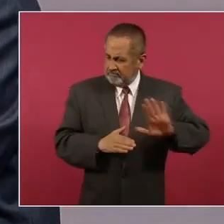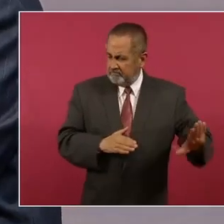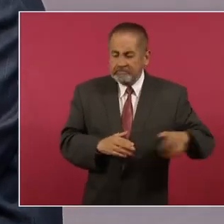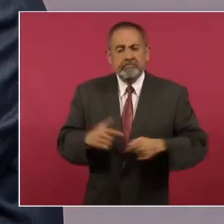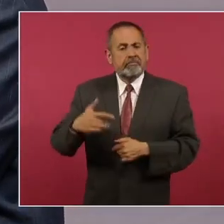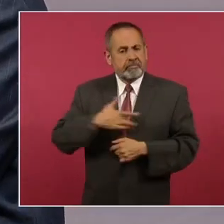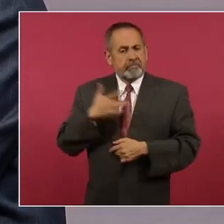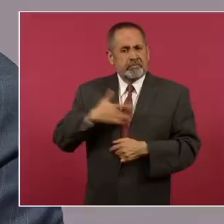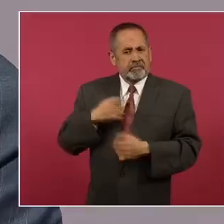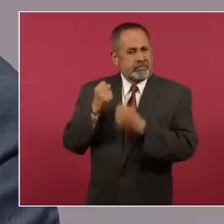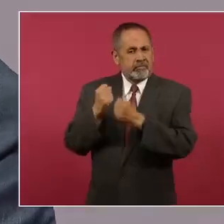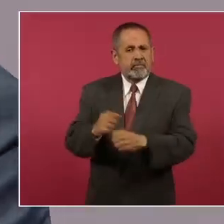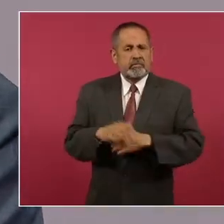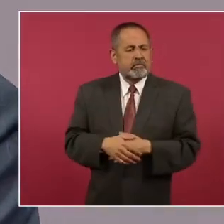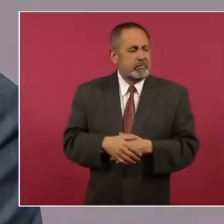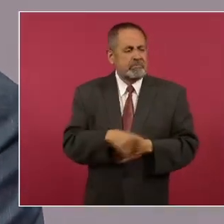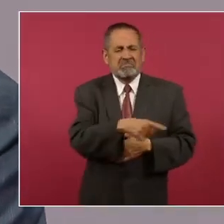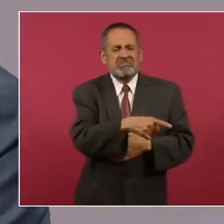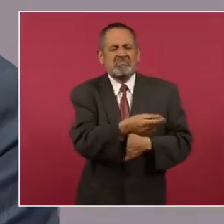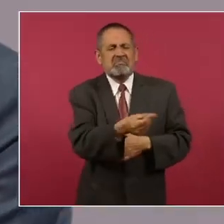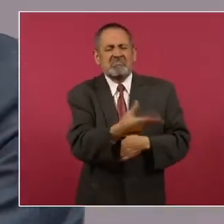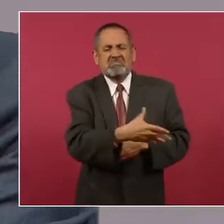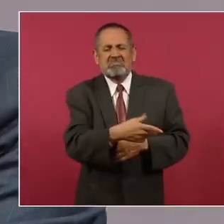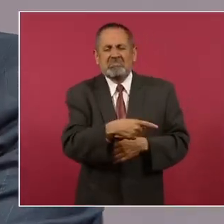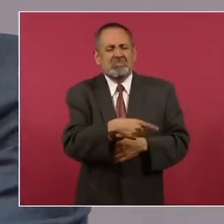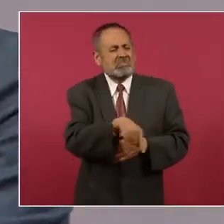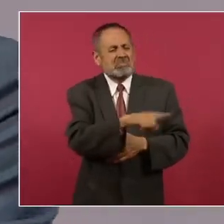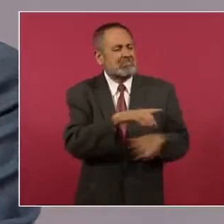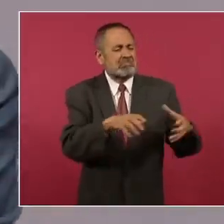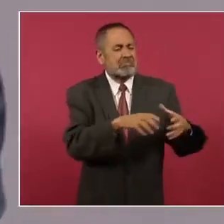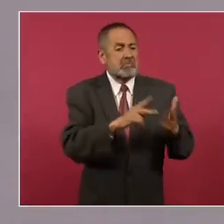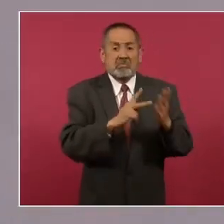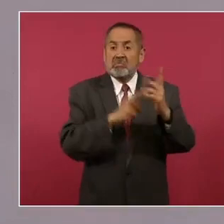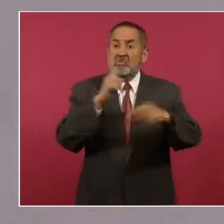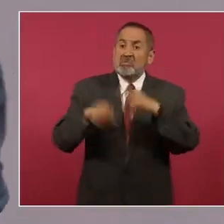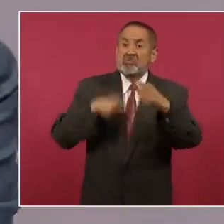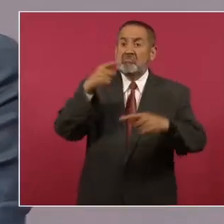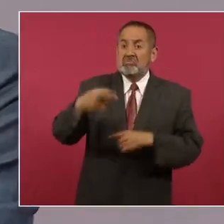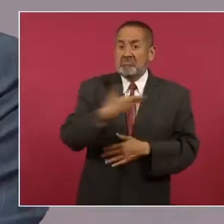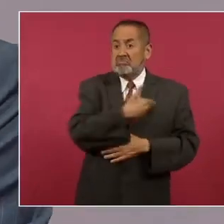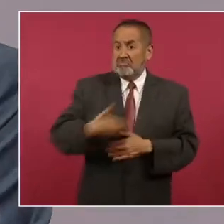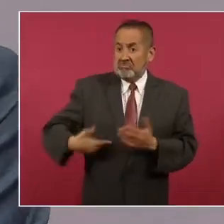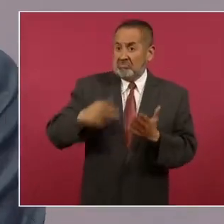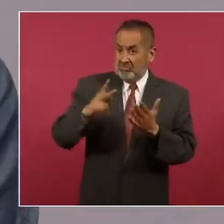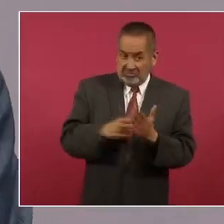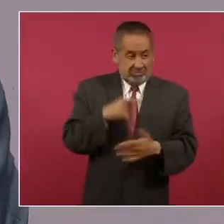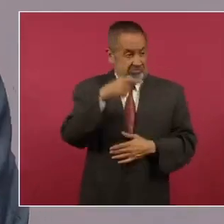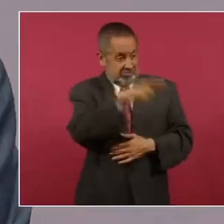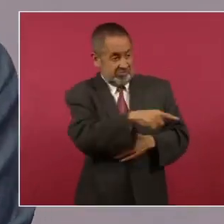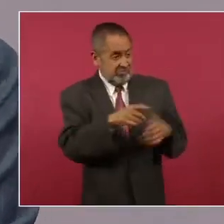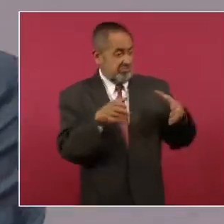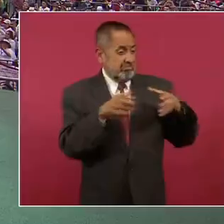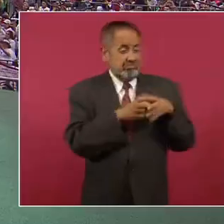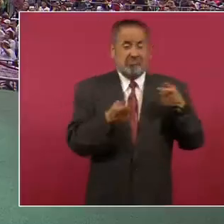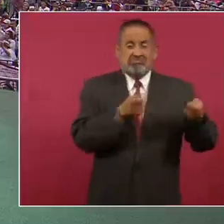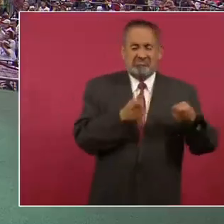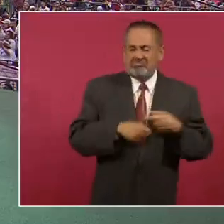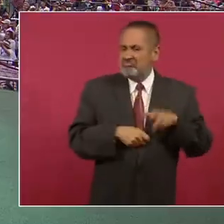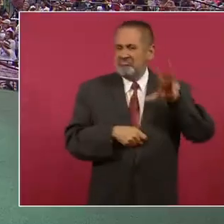sostengo que hagan lo que hagan, no regresarán al poder los